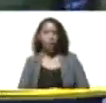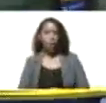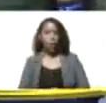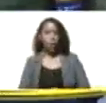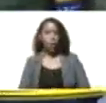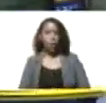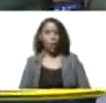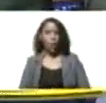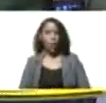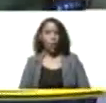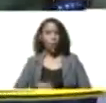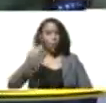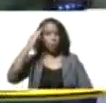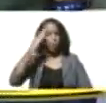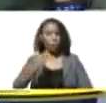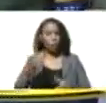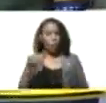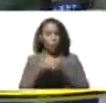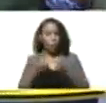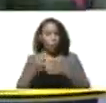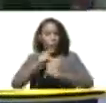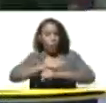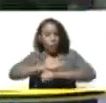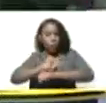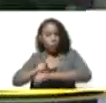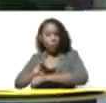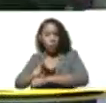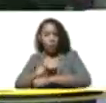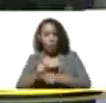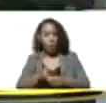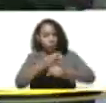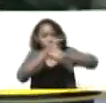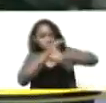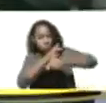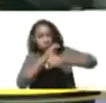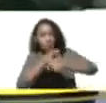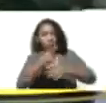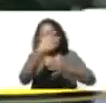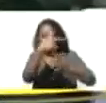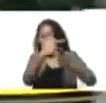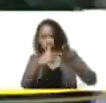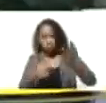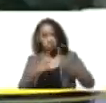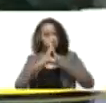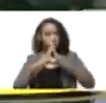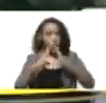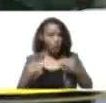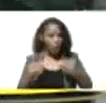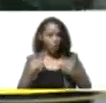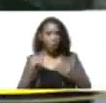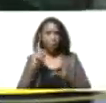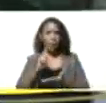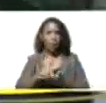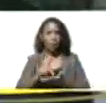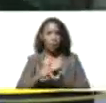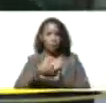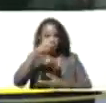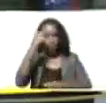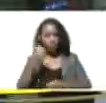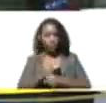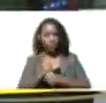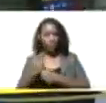los soldados de los batallones de tanque, los artilleros, los infantes, todos los que